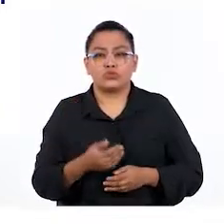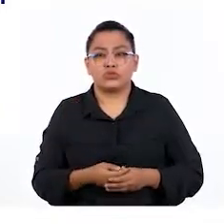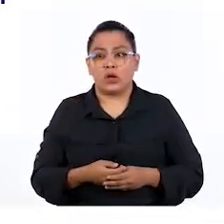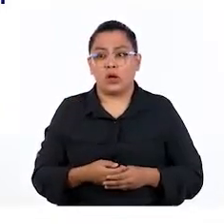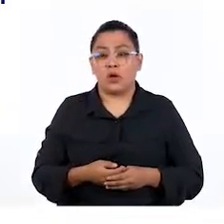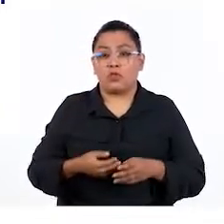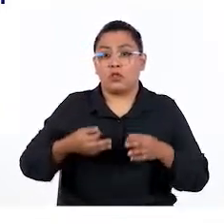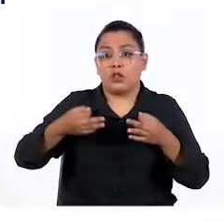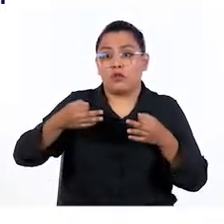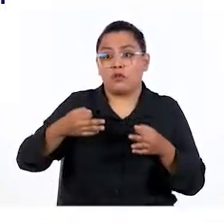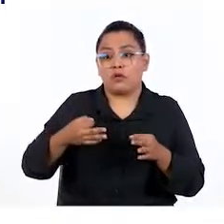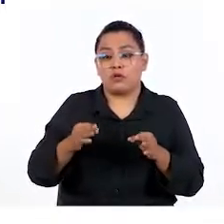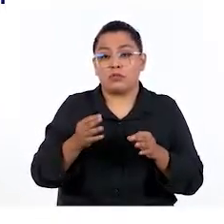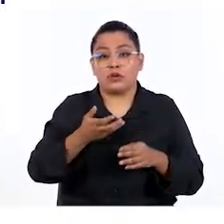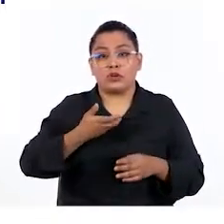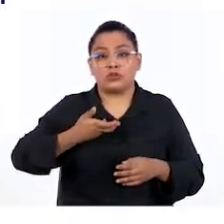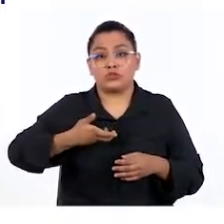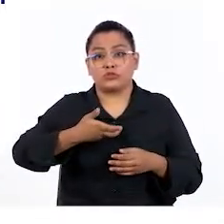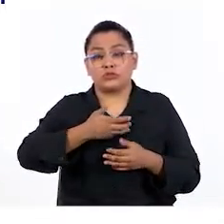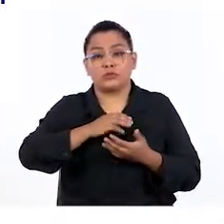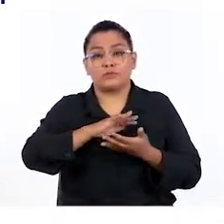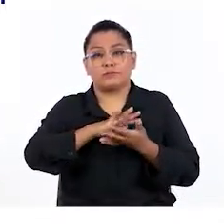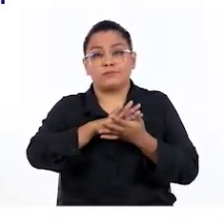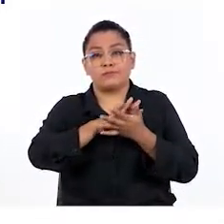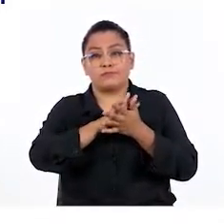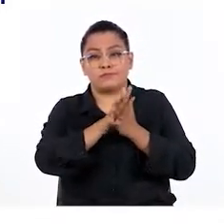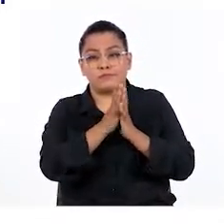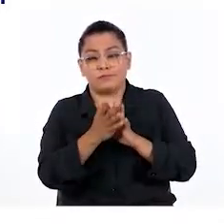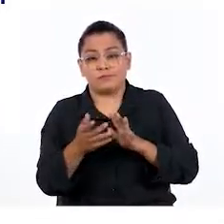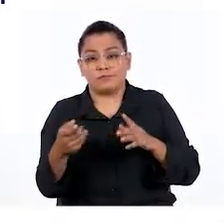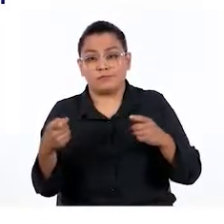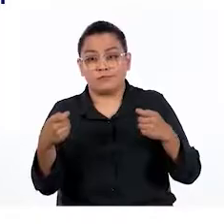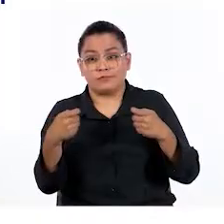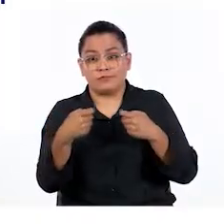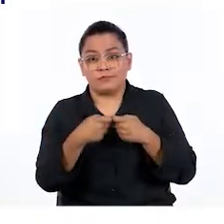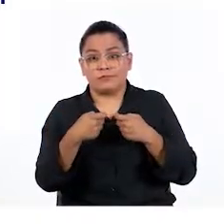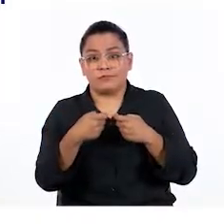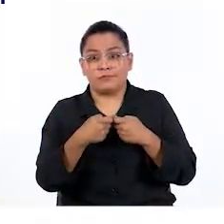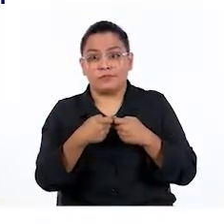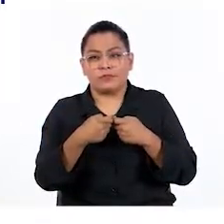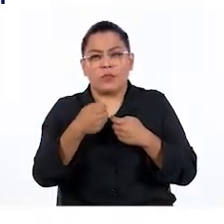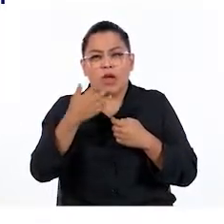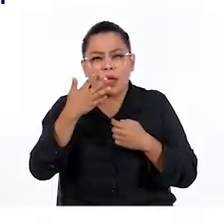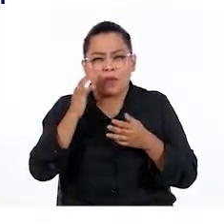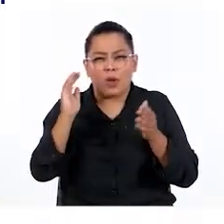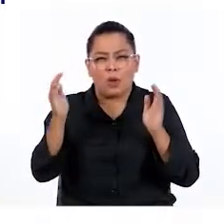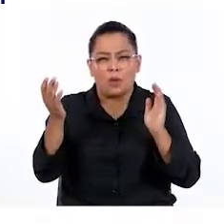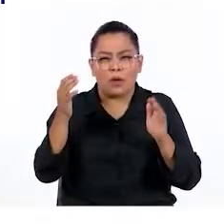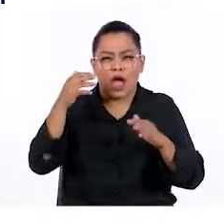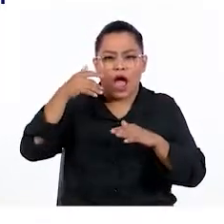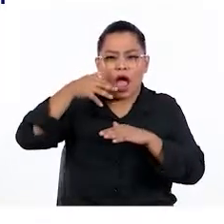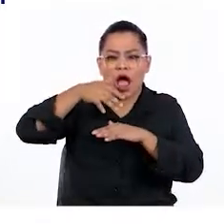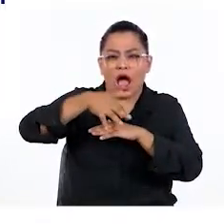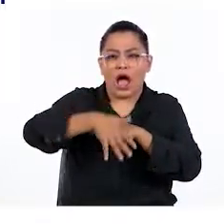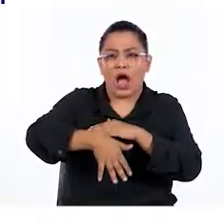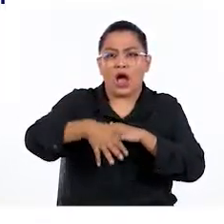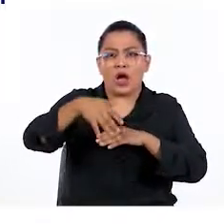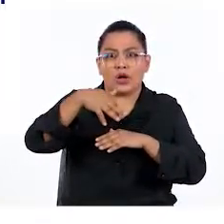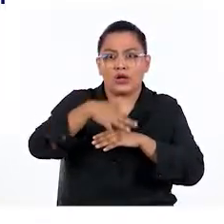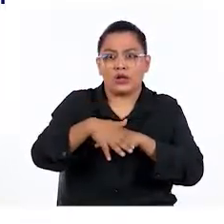nosotros convertimos la energía de las corrientes de agua en energía eléctrica a través de una